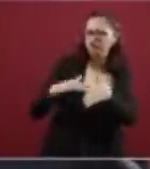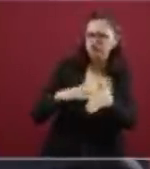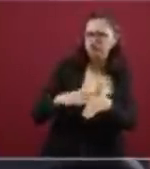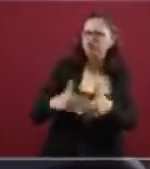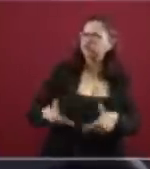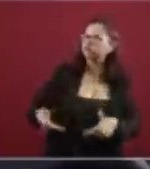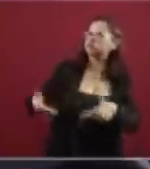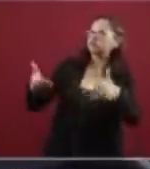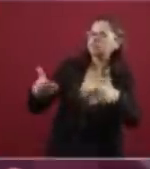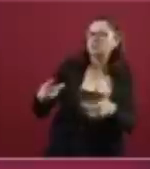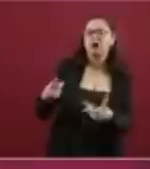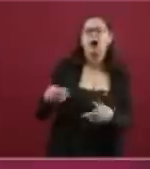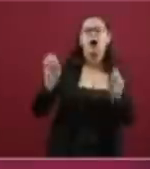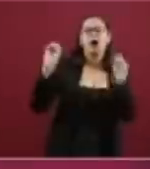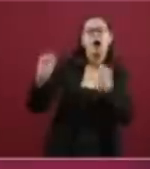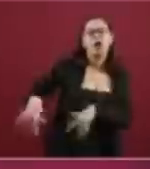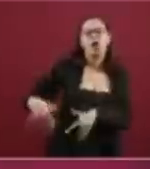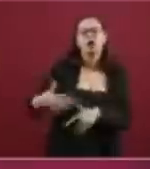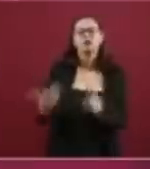abandonó,